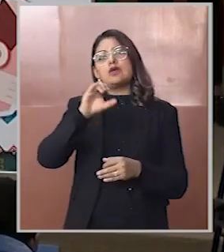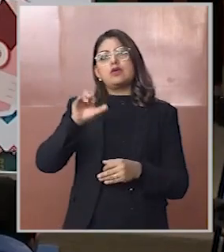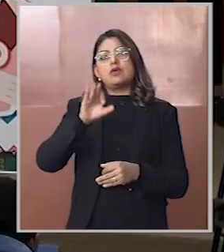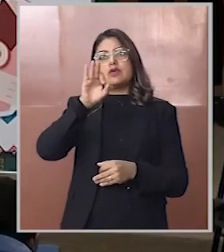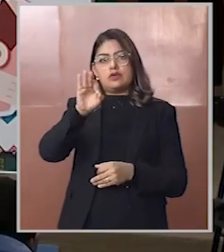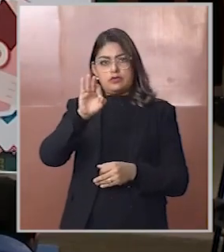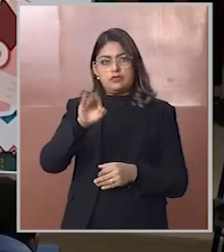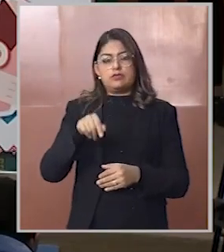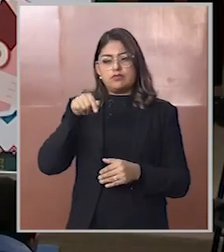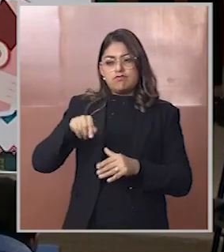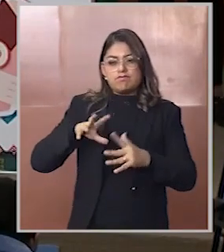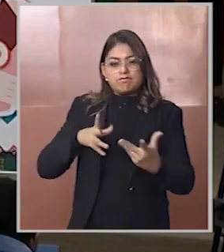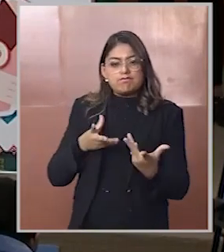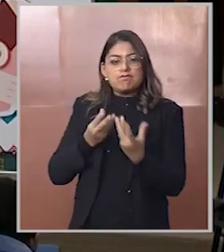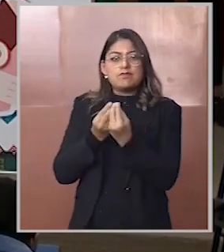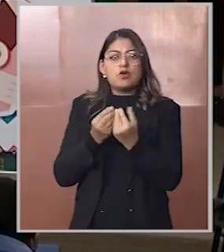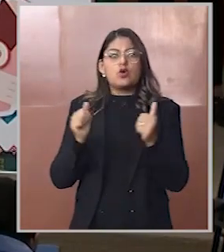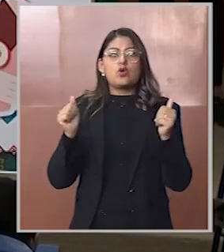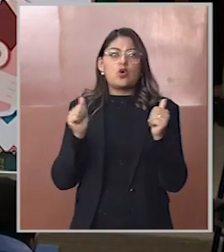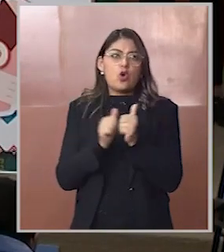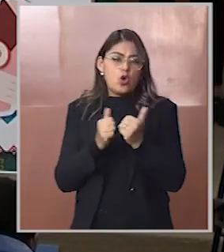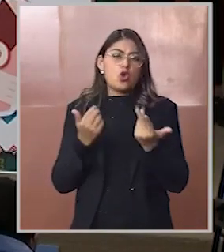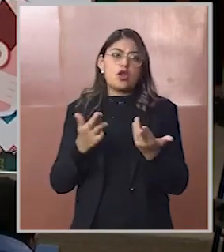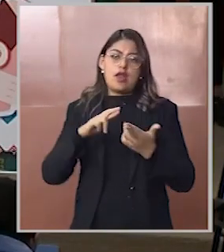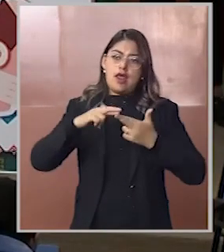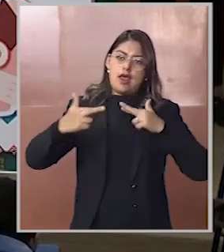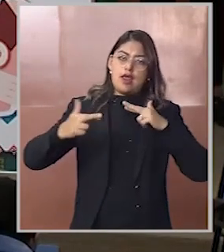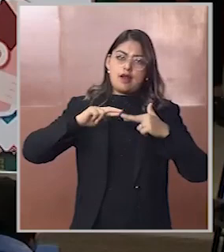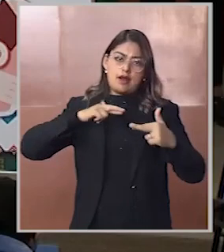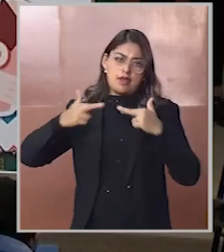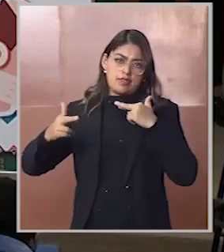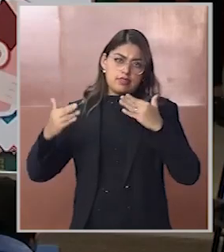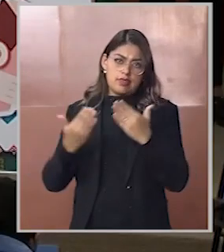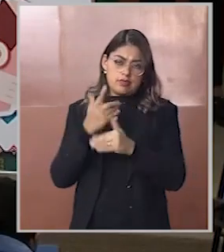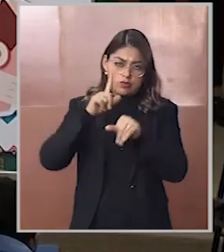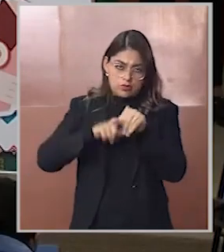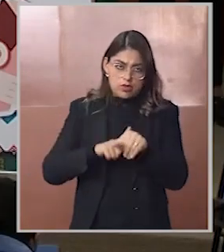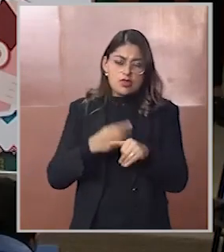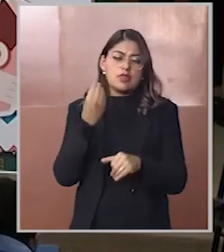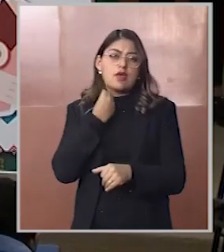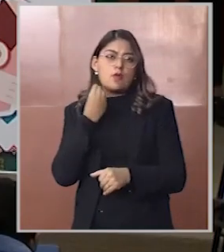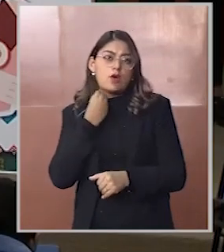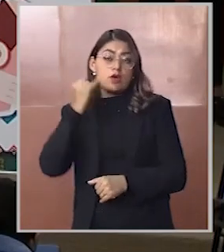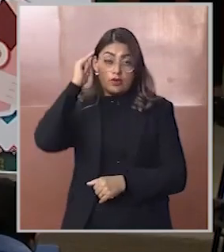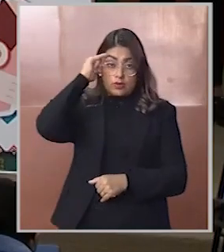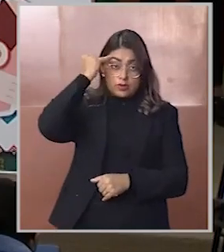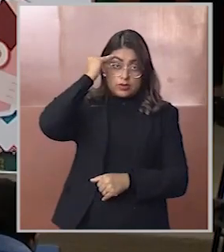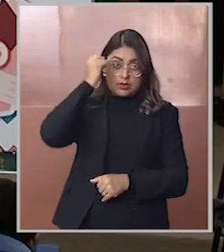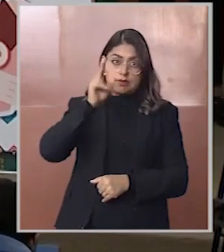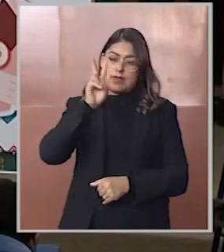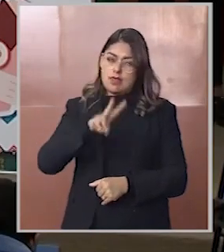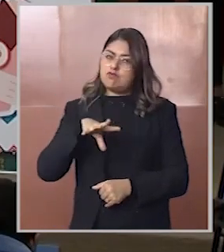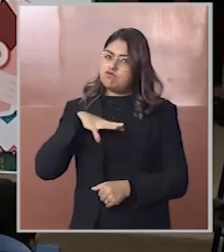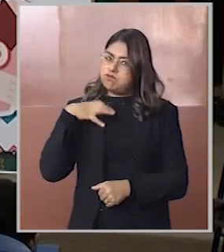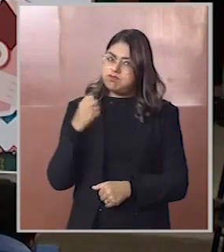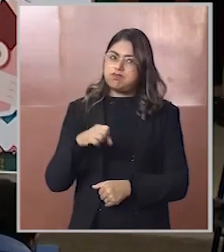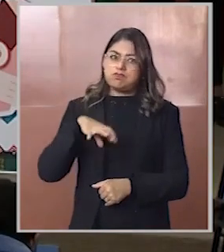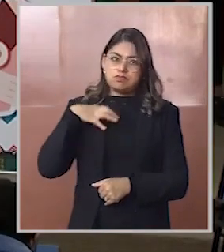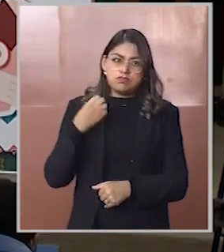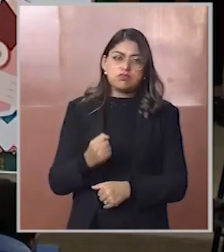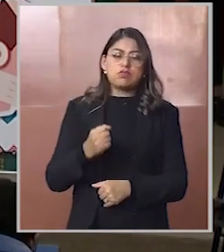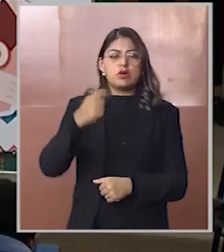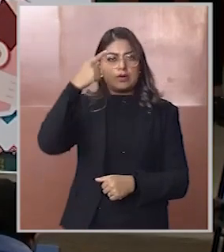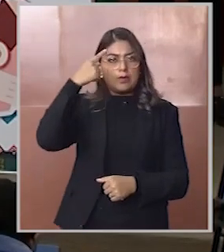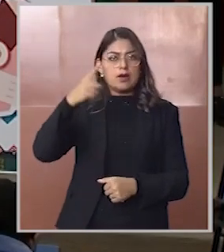judicatura Federal en conjunto con la red Nacional de abogadas indígenas por el enorme esfuerzo que implicó pues esto